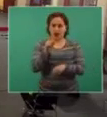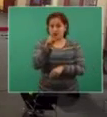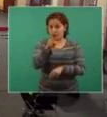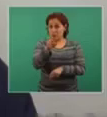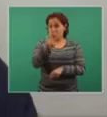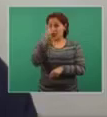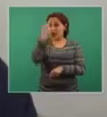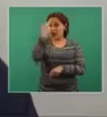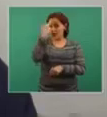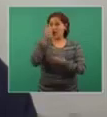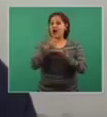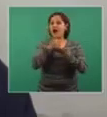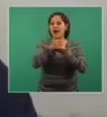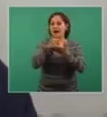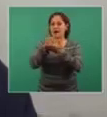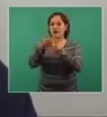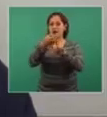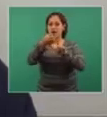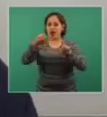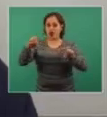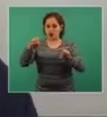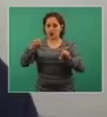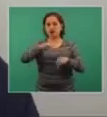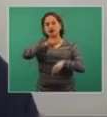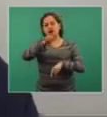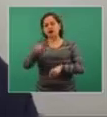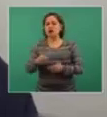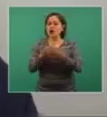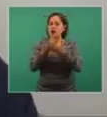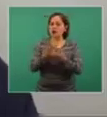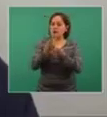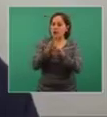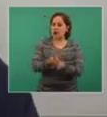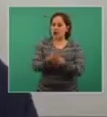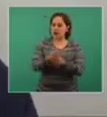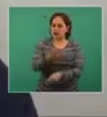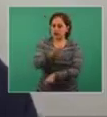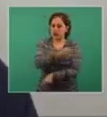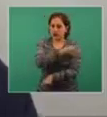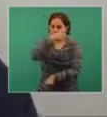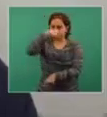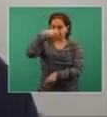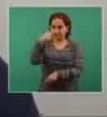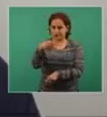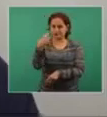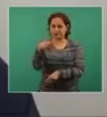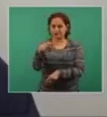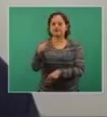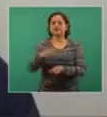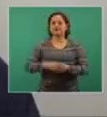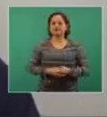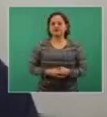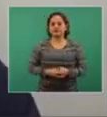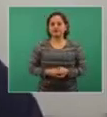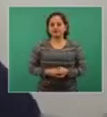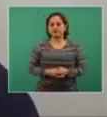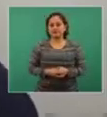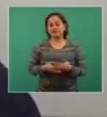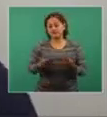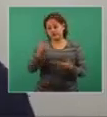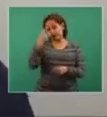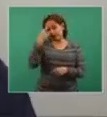es importante para poder contribuir a una vacunación ordenada y que en su momento pueda